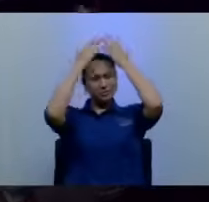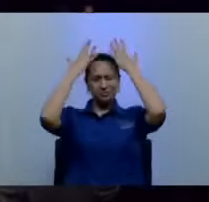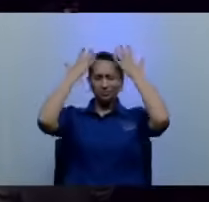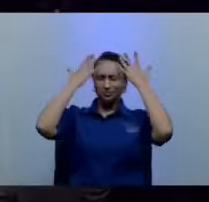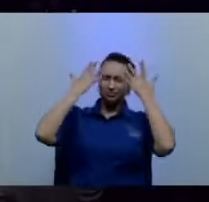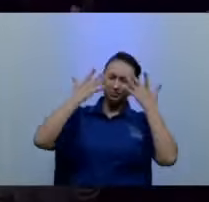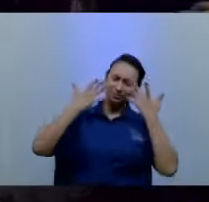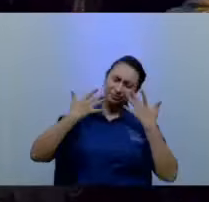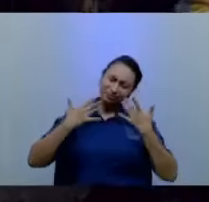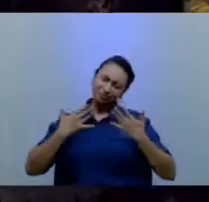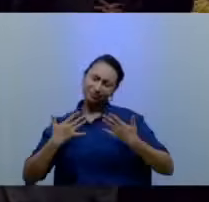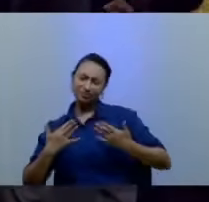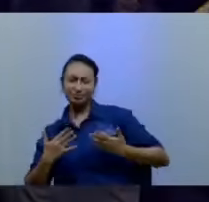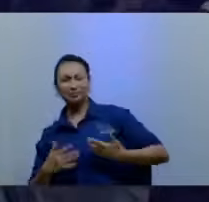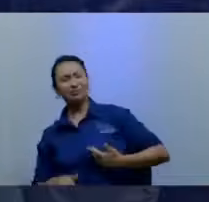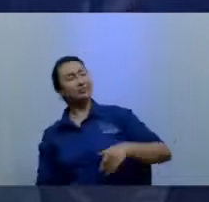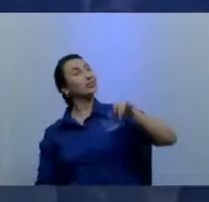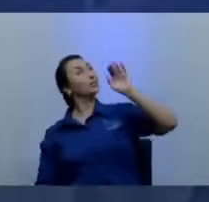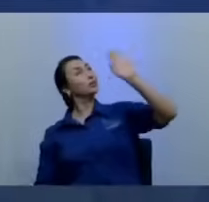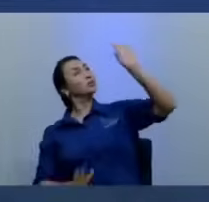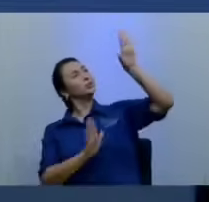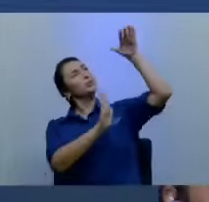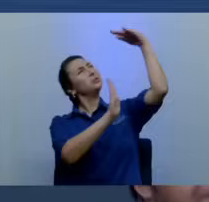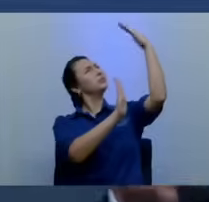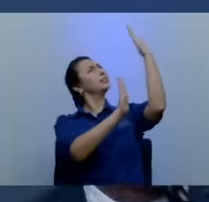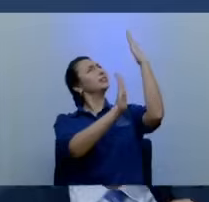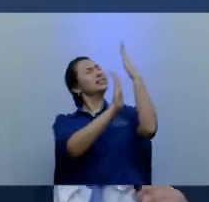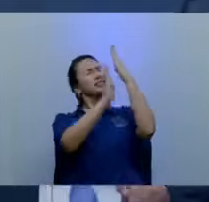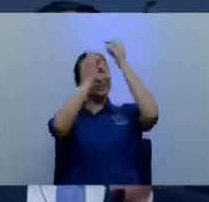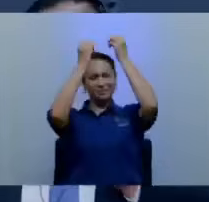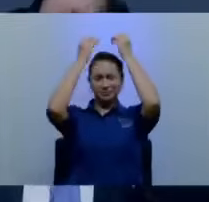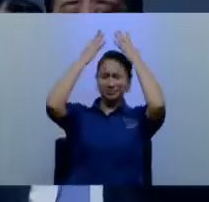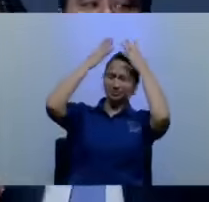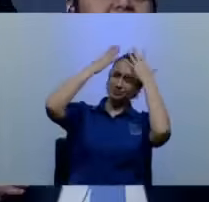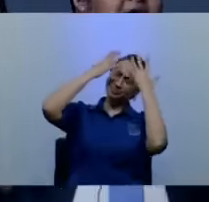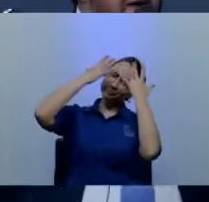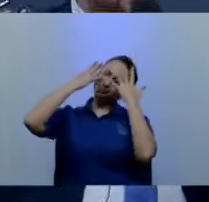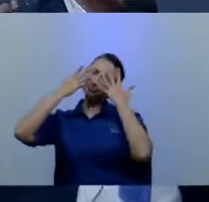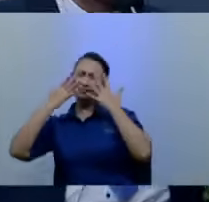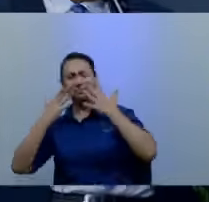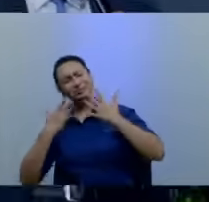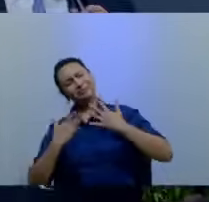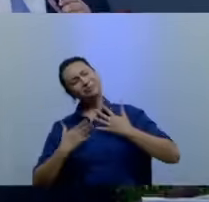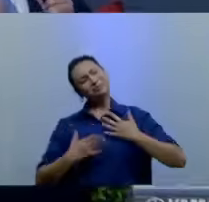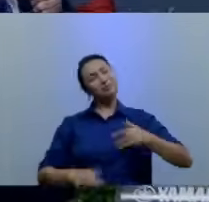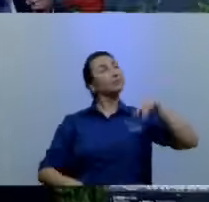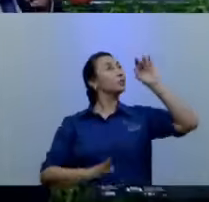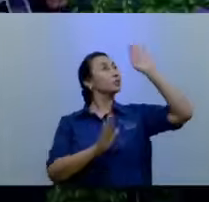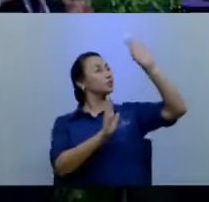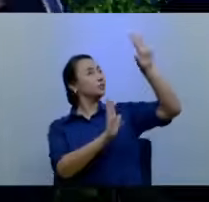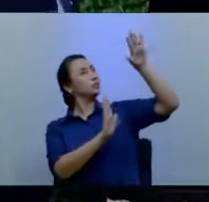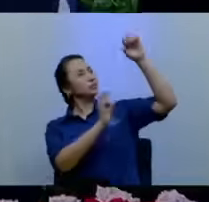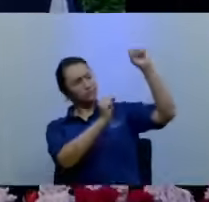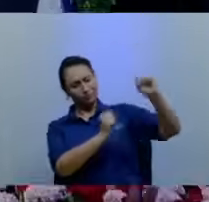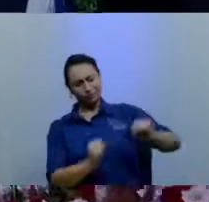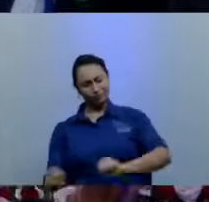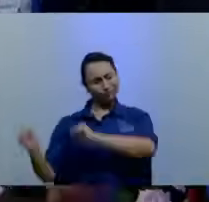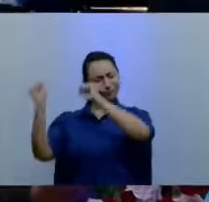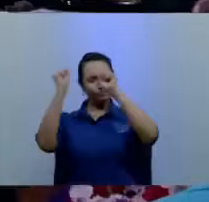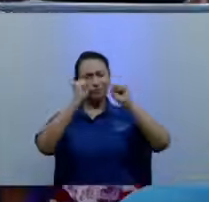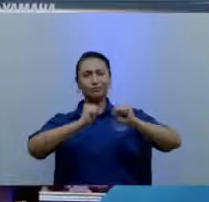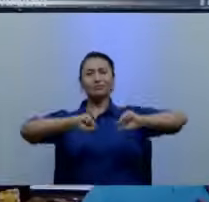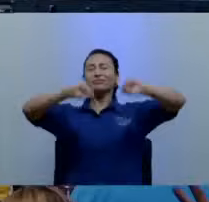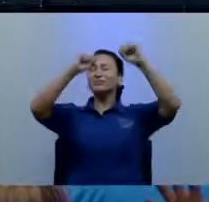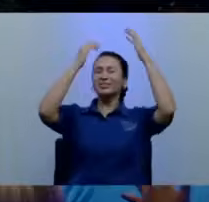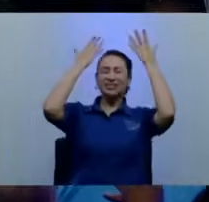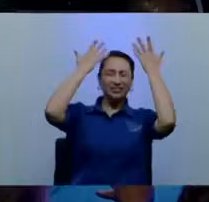amor. Lléname, lléname, con tu presencia, lléname, lléname, con tu